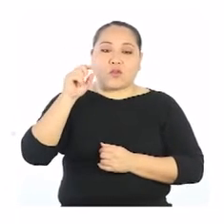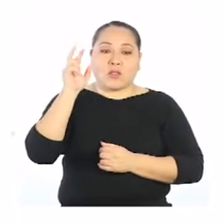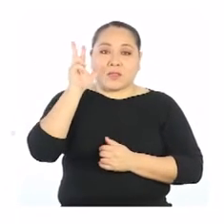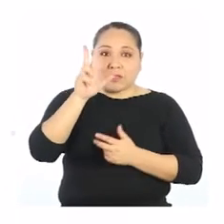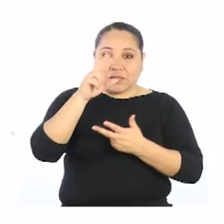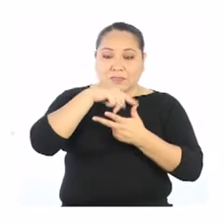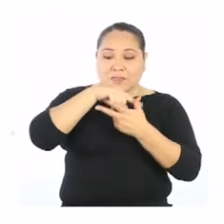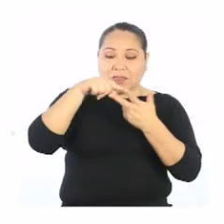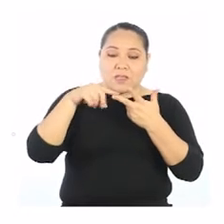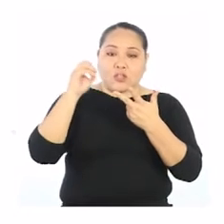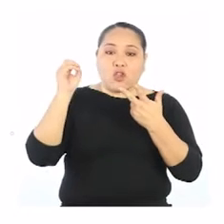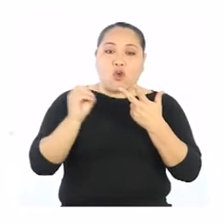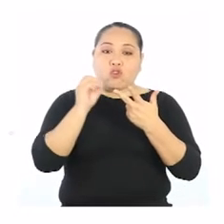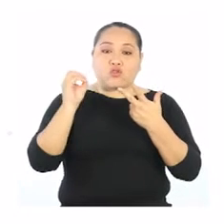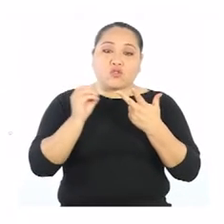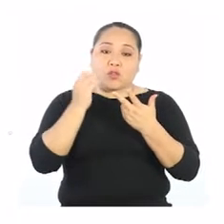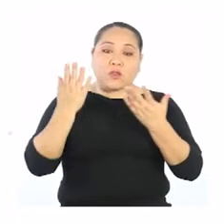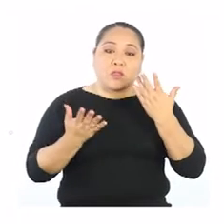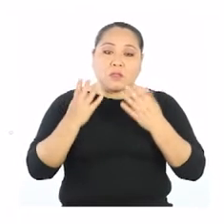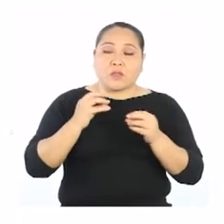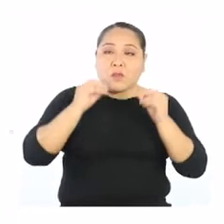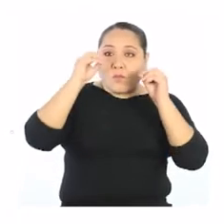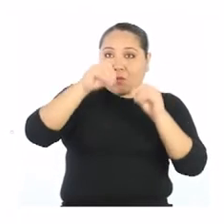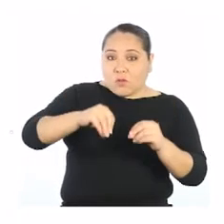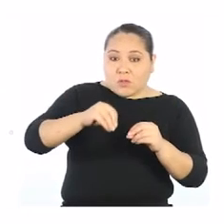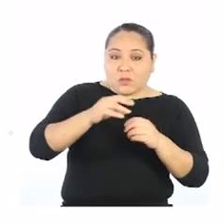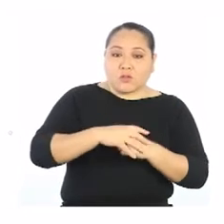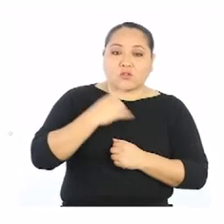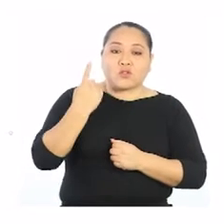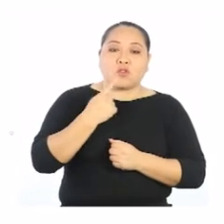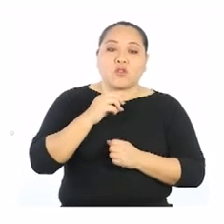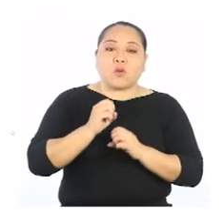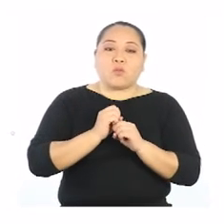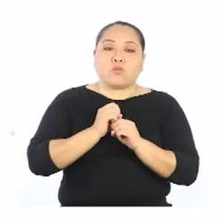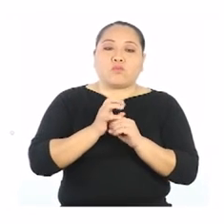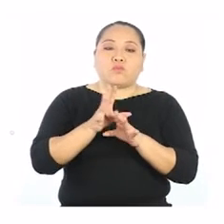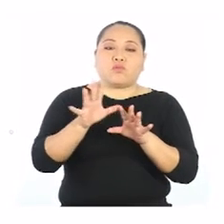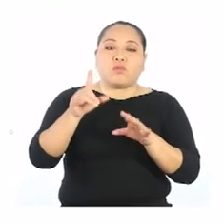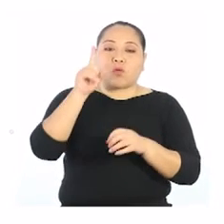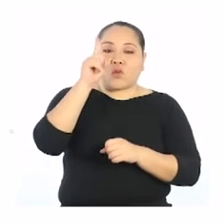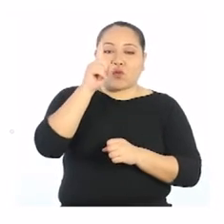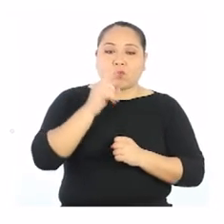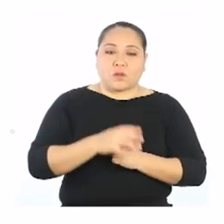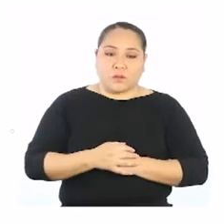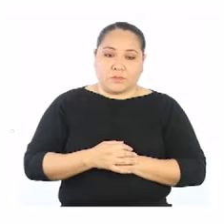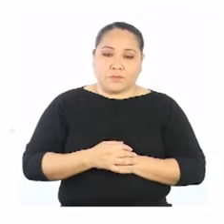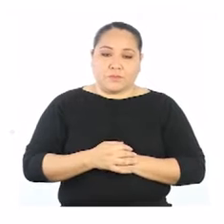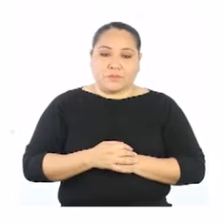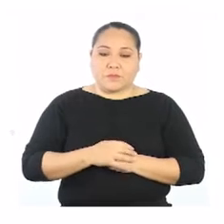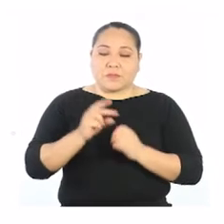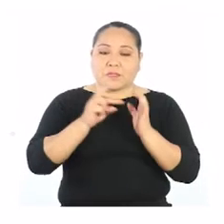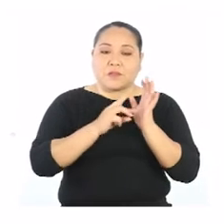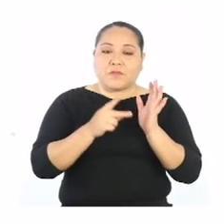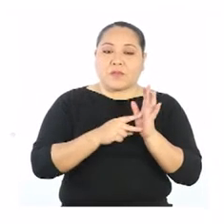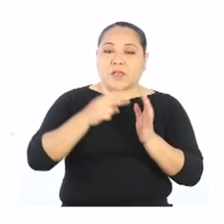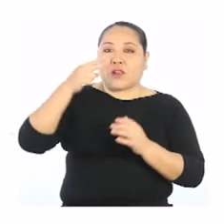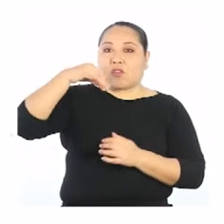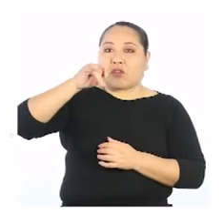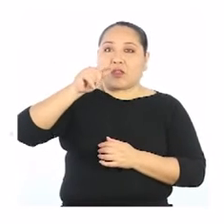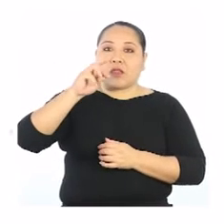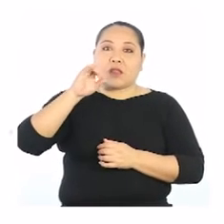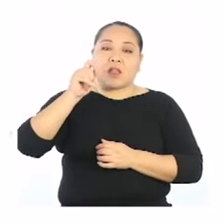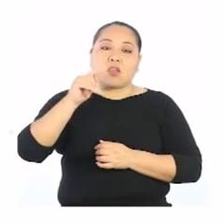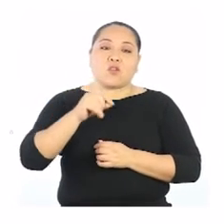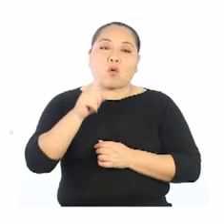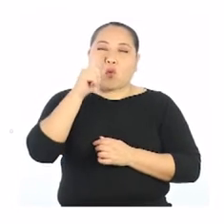de las 3 moléculas de oxígeno que se podrían liberar, solo se suelta una. Es decir, los